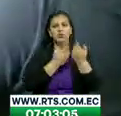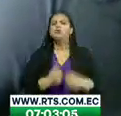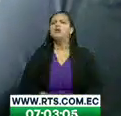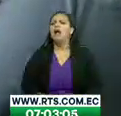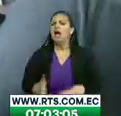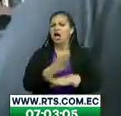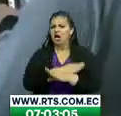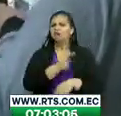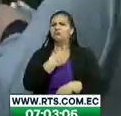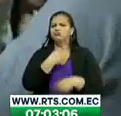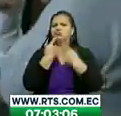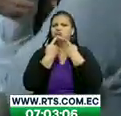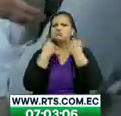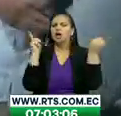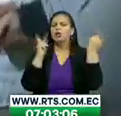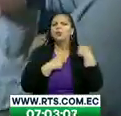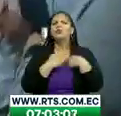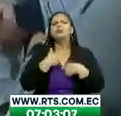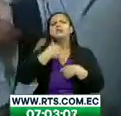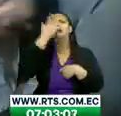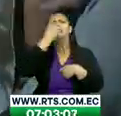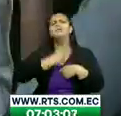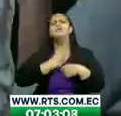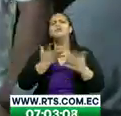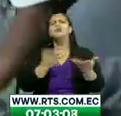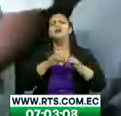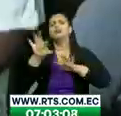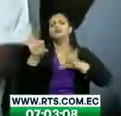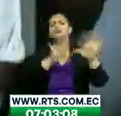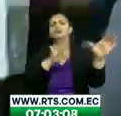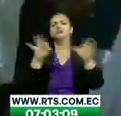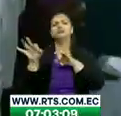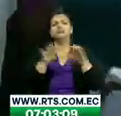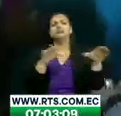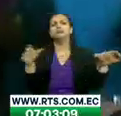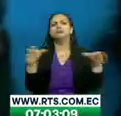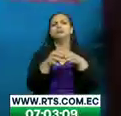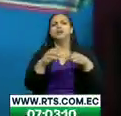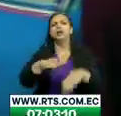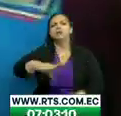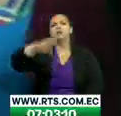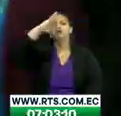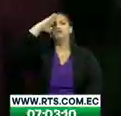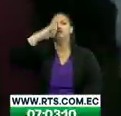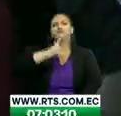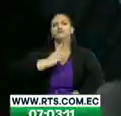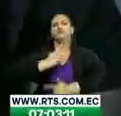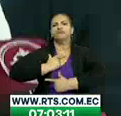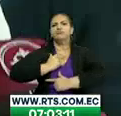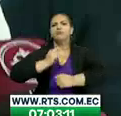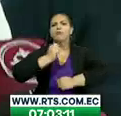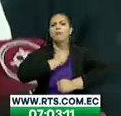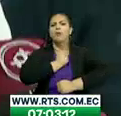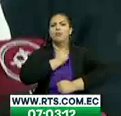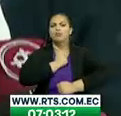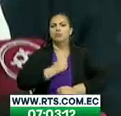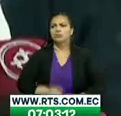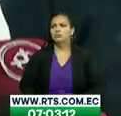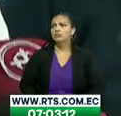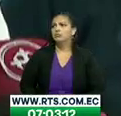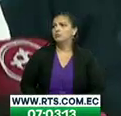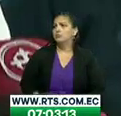antes que el panorama se vuelva más oscuro jaime vargas aclaró que nunca habló de crear un ejército armado sugestivo no lo he dicho